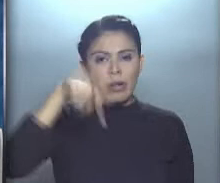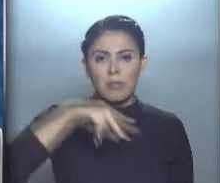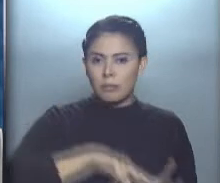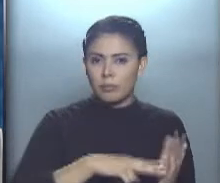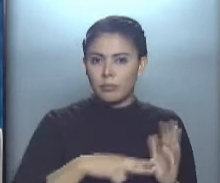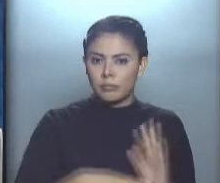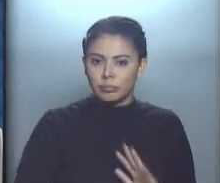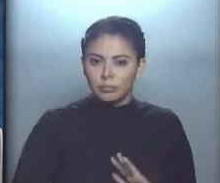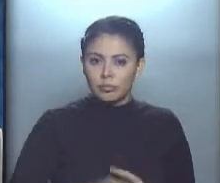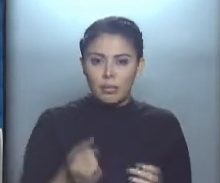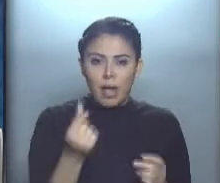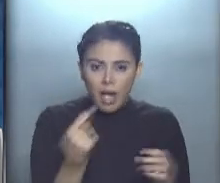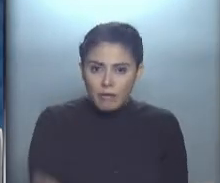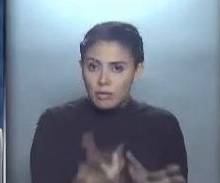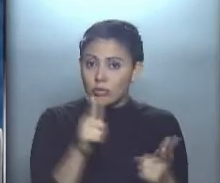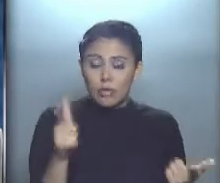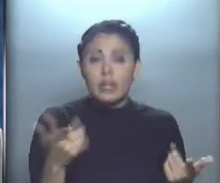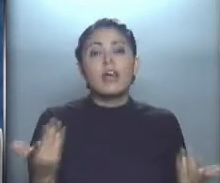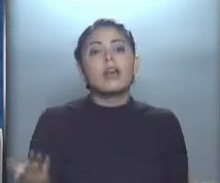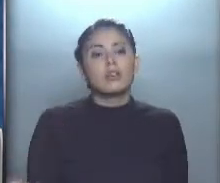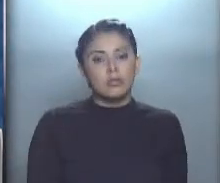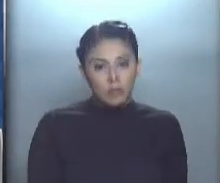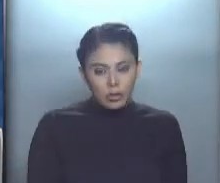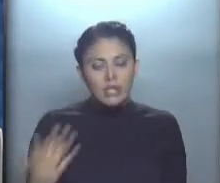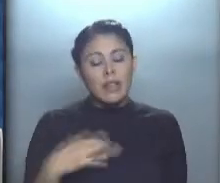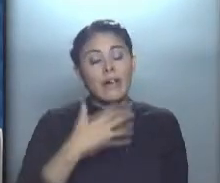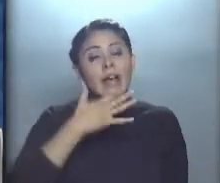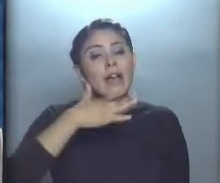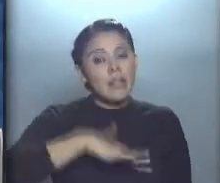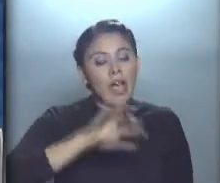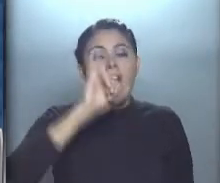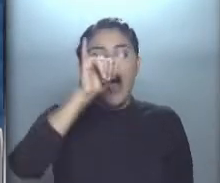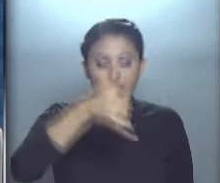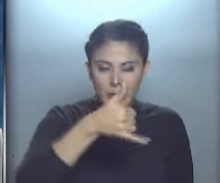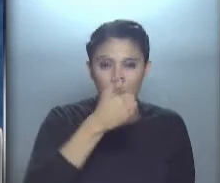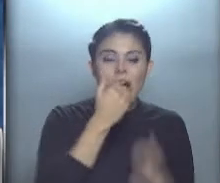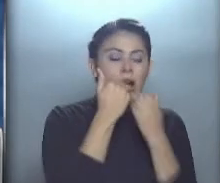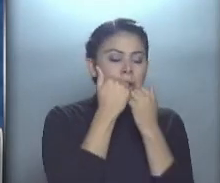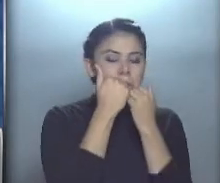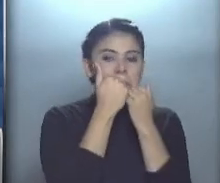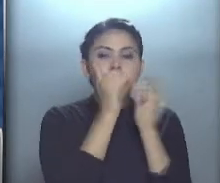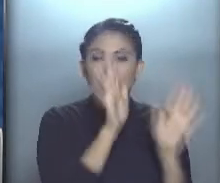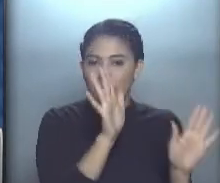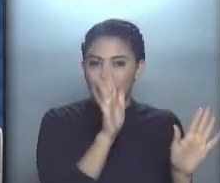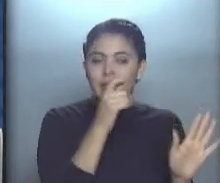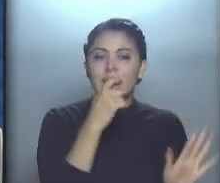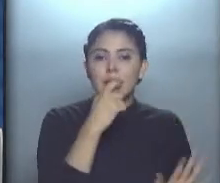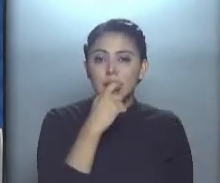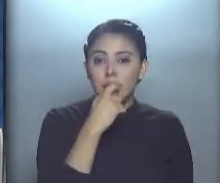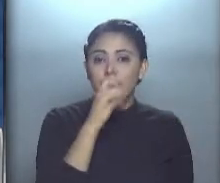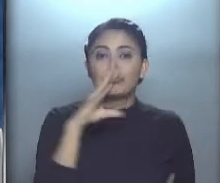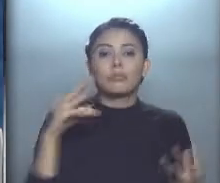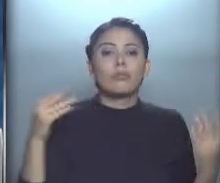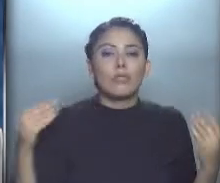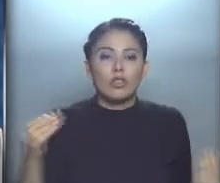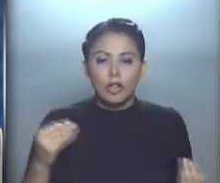vista inflacionario. Por lo tanto, hay que reconocer que independientemente de la estructura